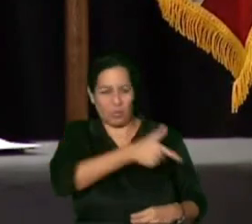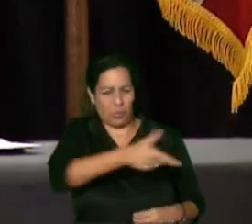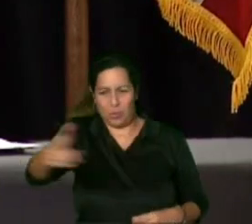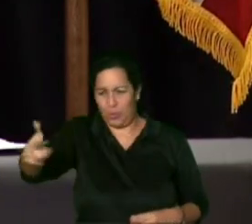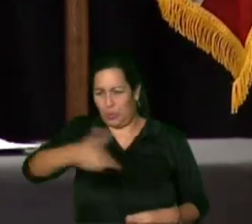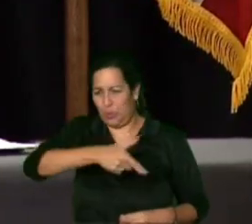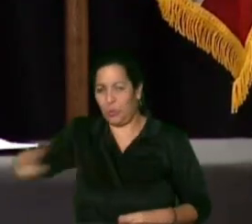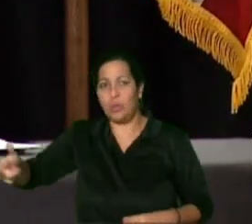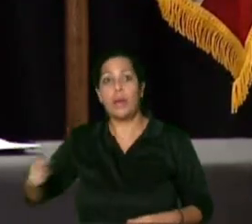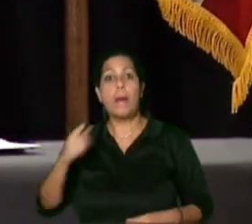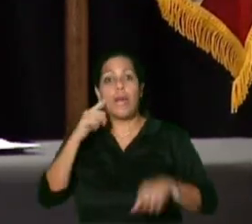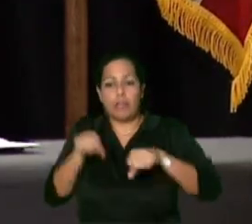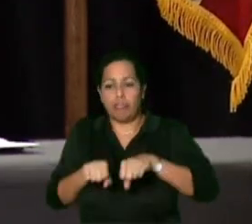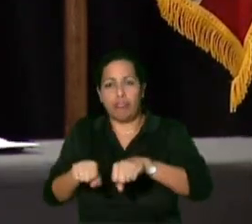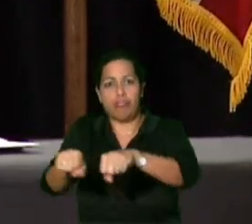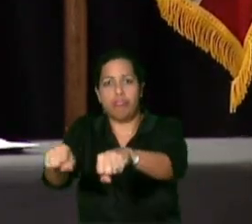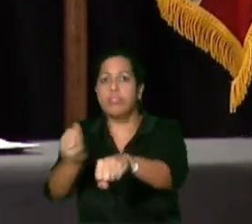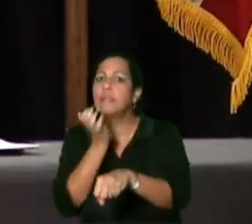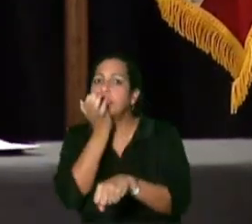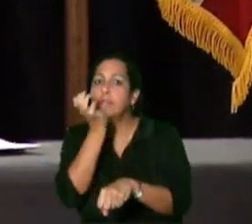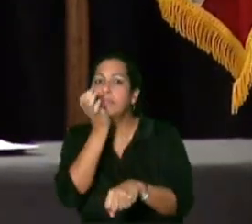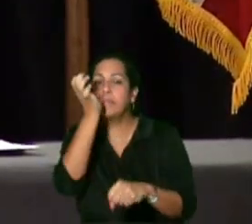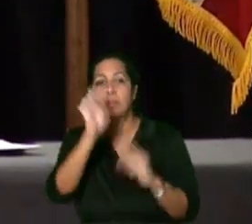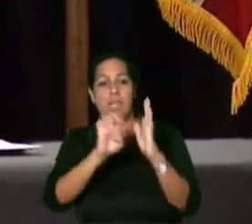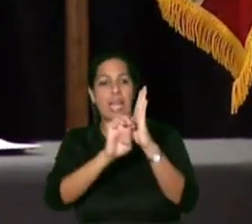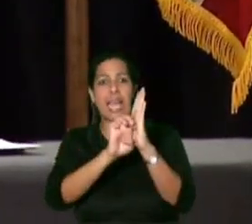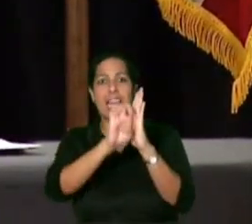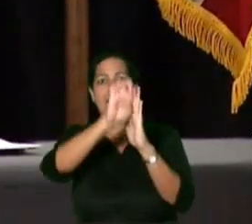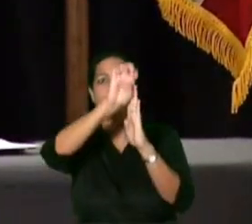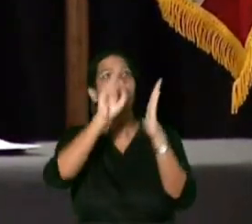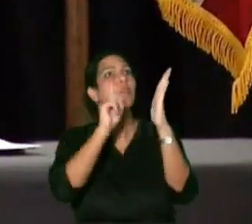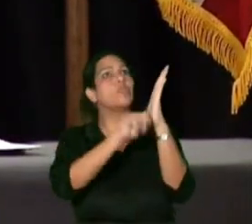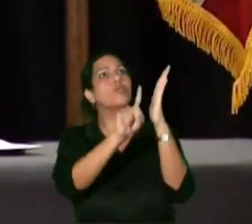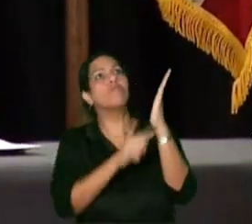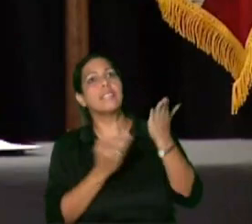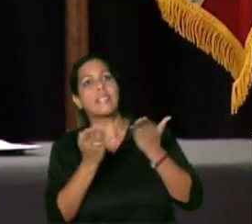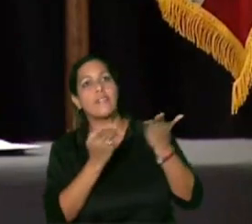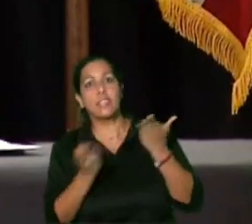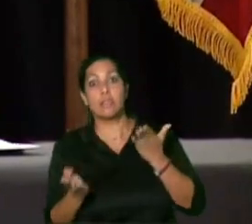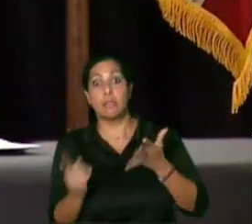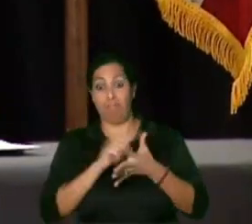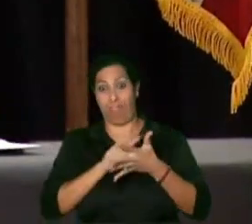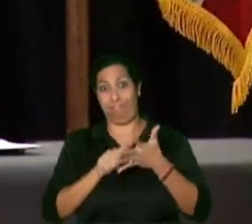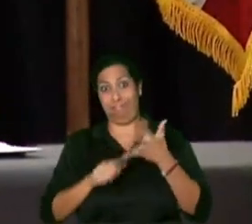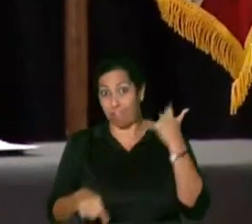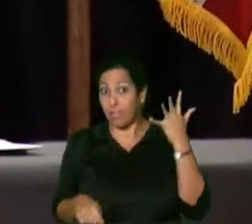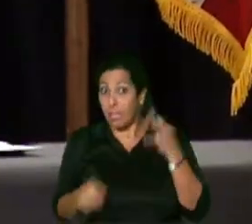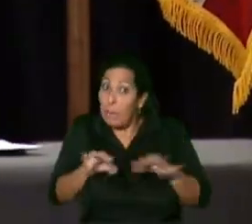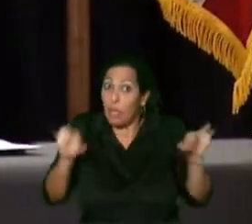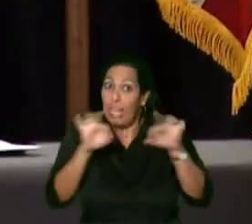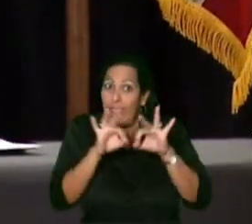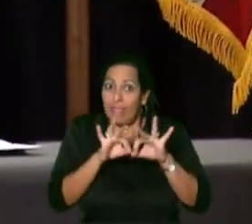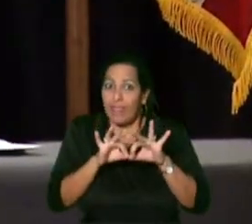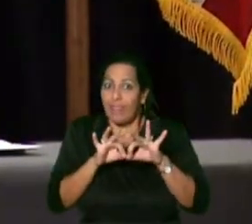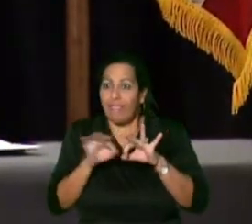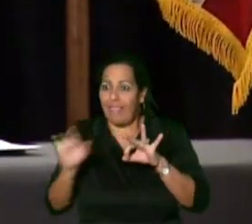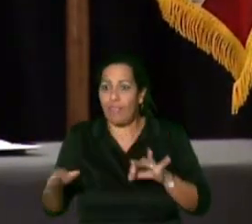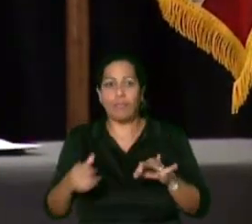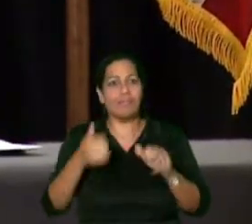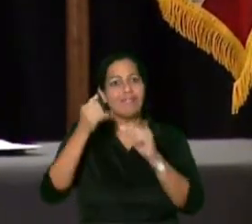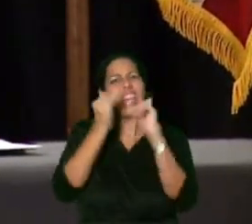de mantenimiento de áreas verdes, la inspección de ascensores y otros tantos servicios que son esenciales y que son